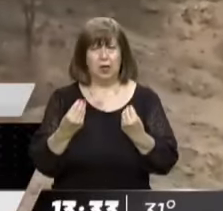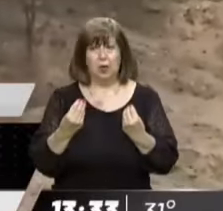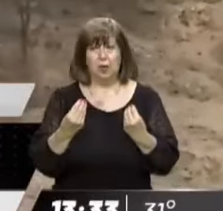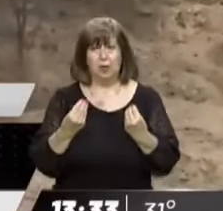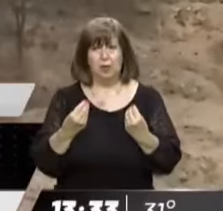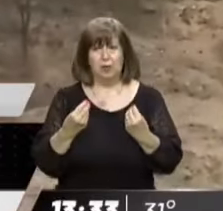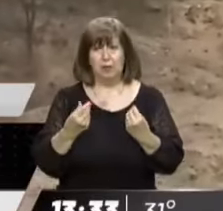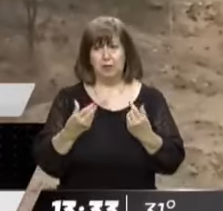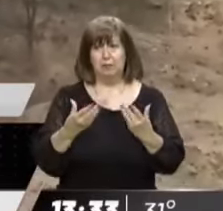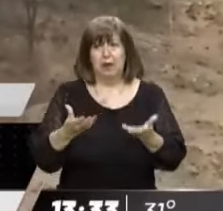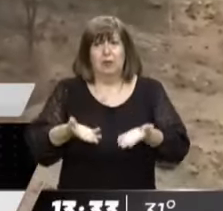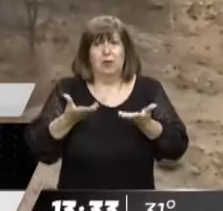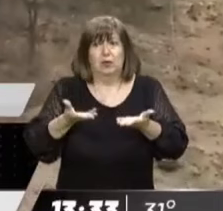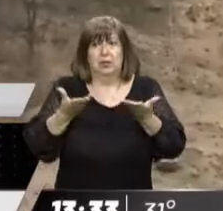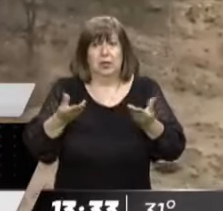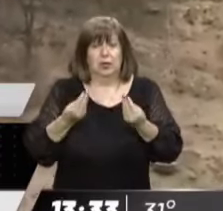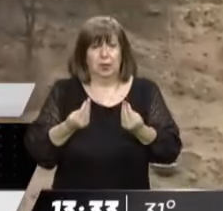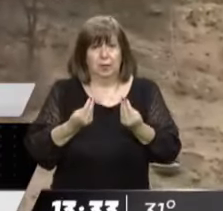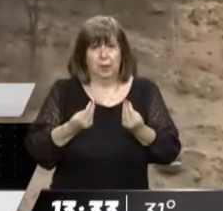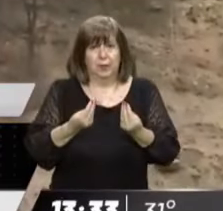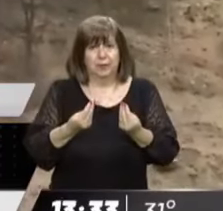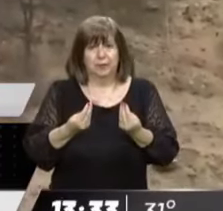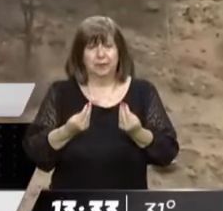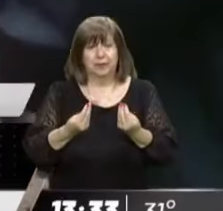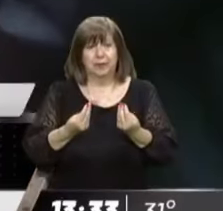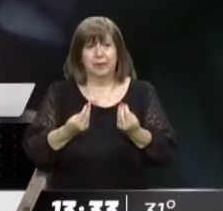dice. Porque